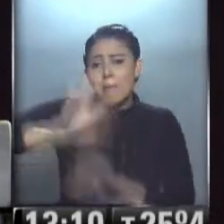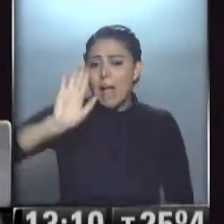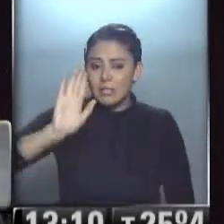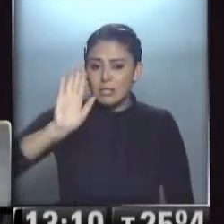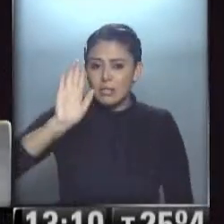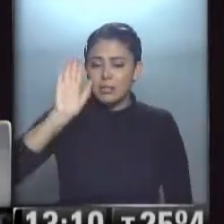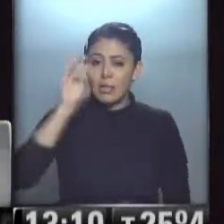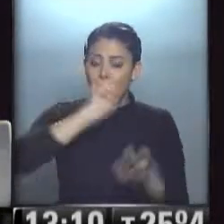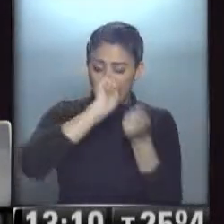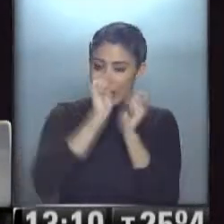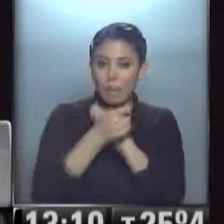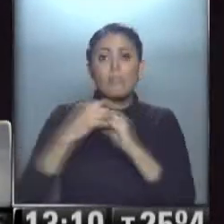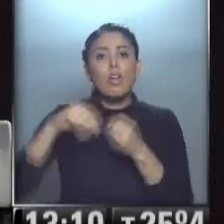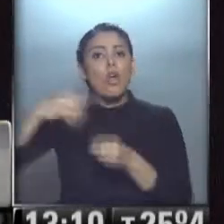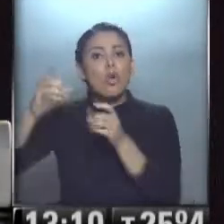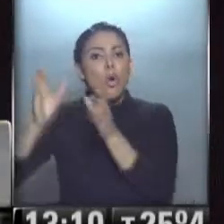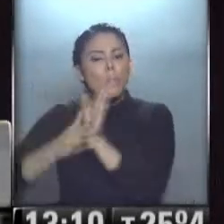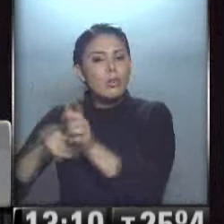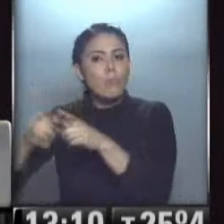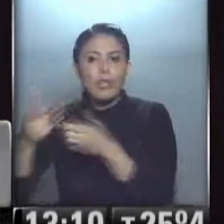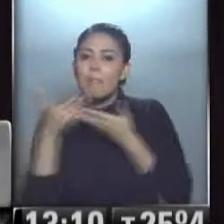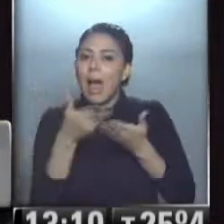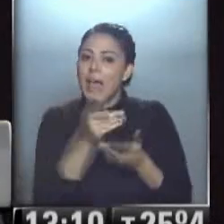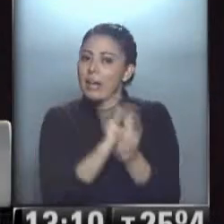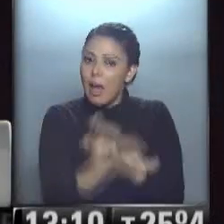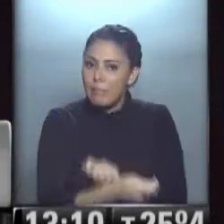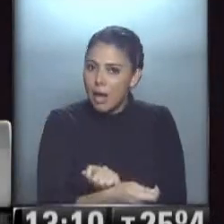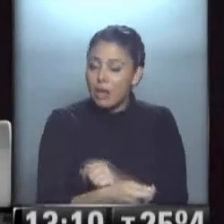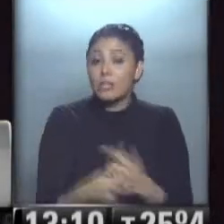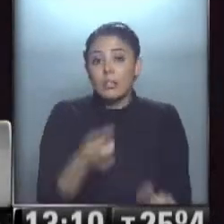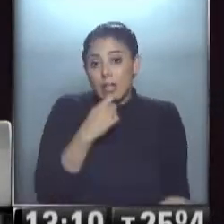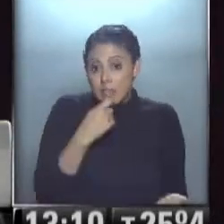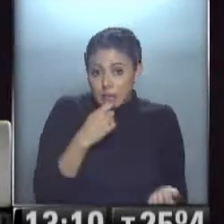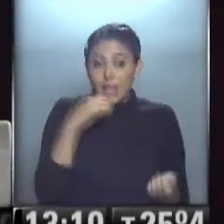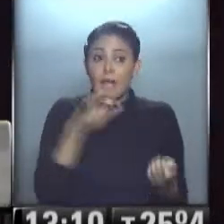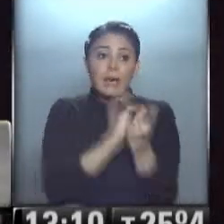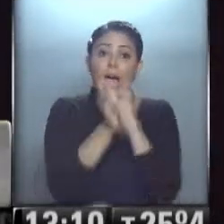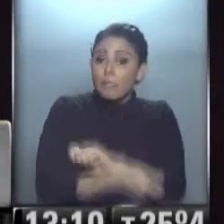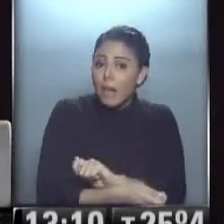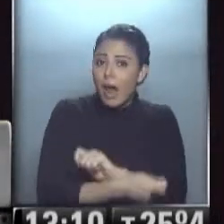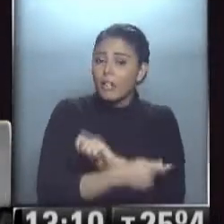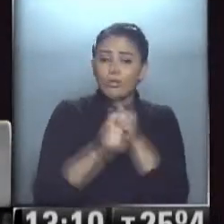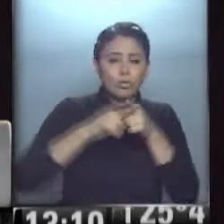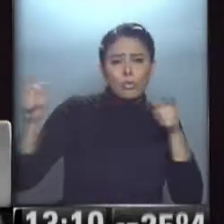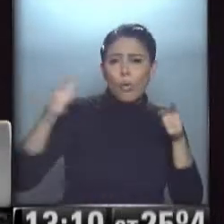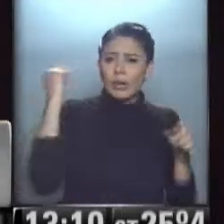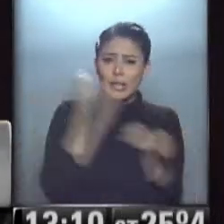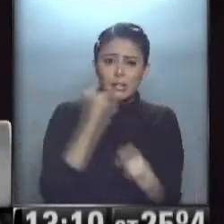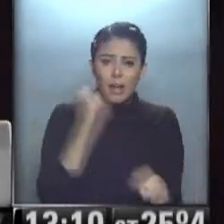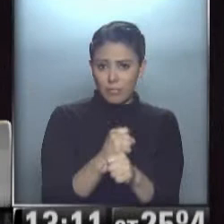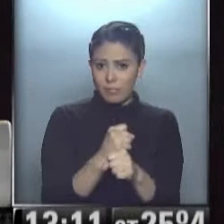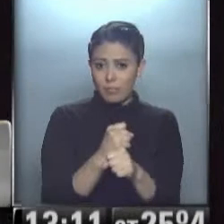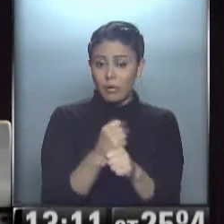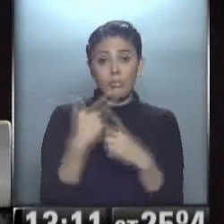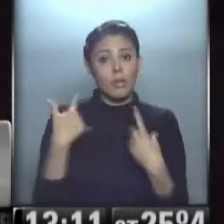a pedido de las otras fuerzas políticas es decir el momento introducir modificaciones y las del transcurso de trabajo de la bicameral